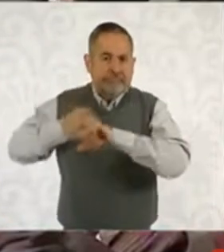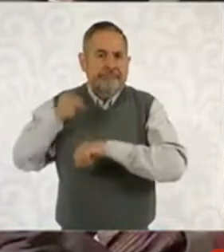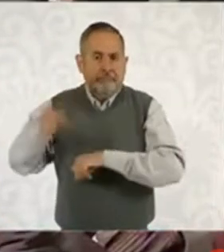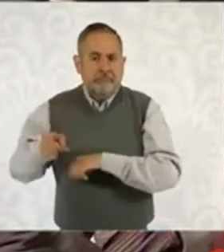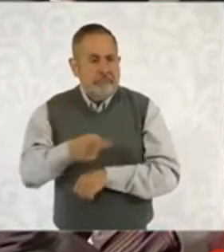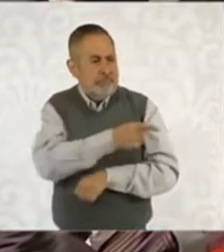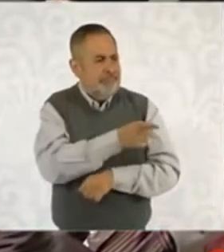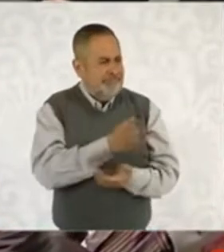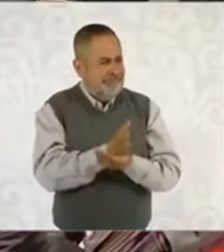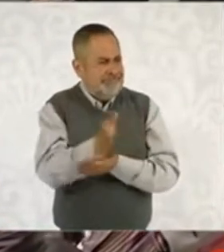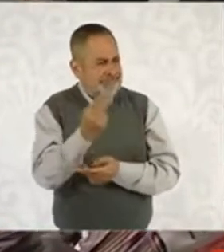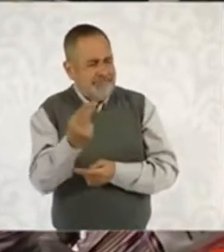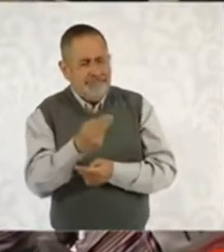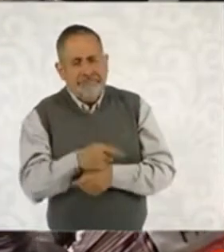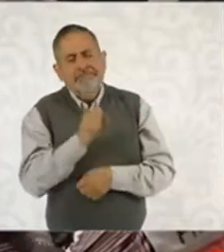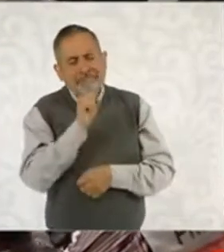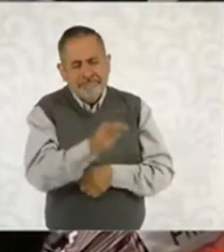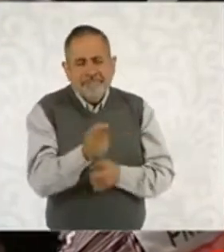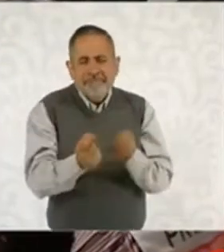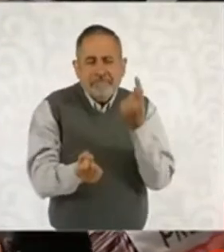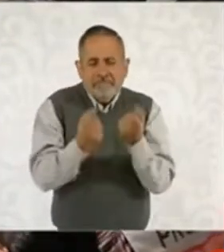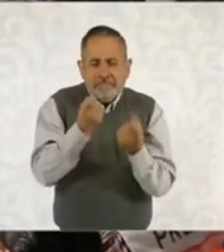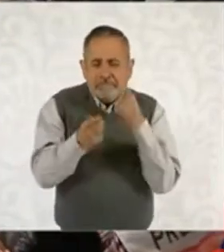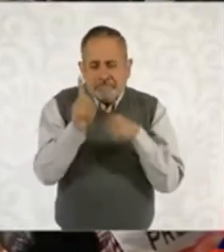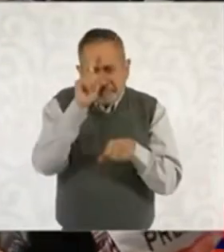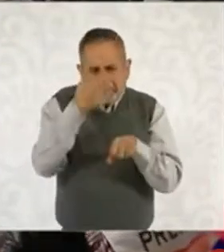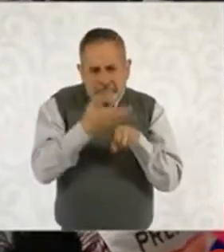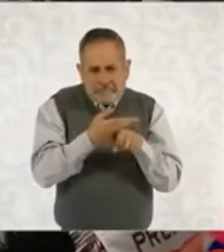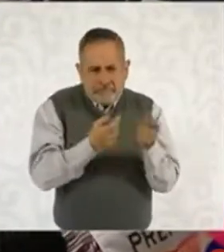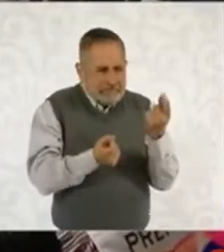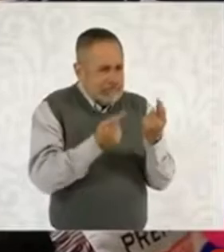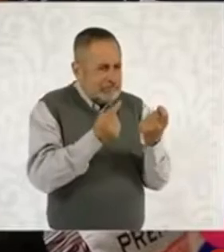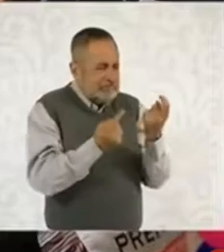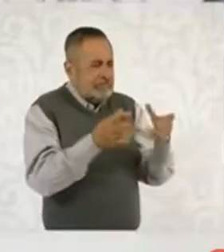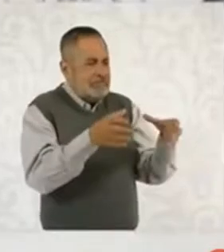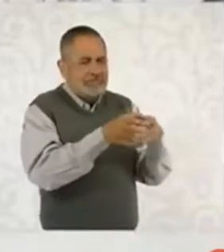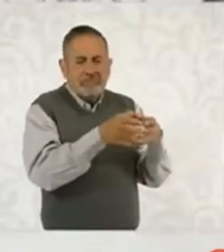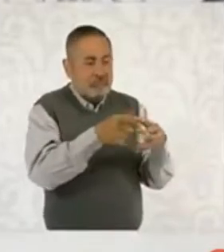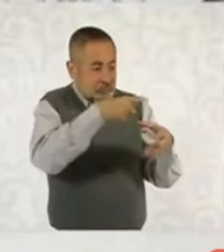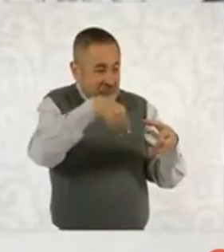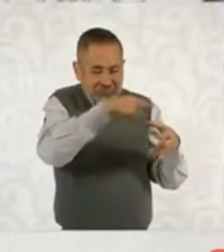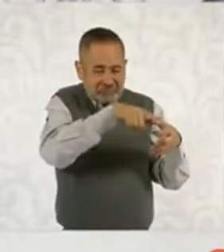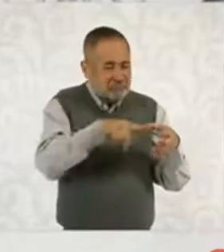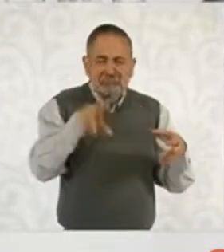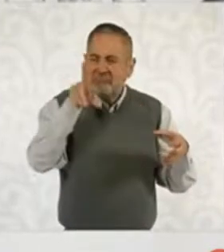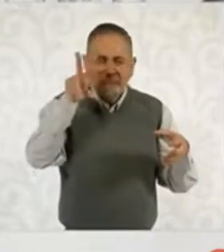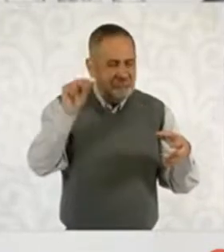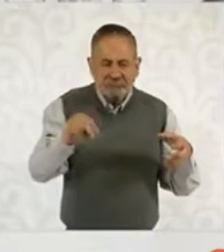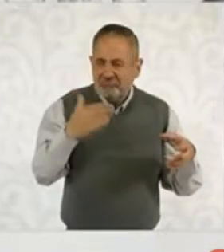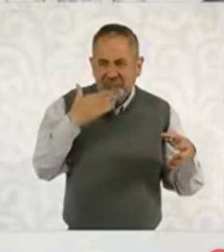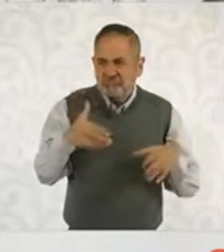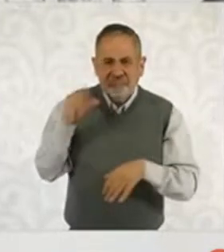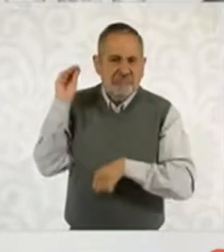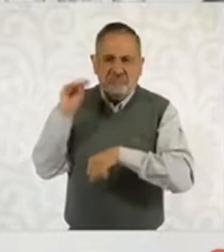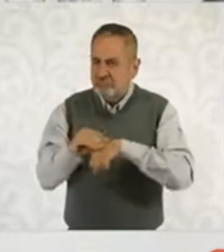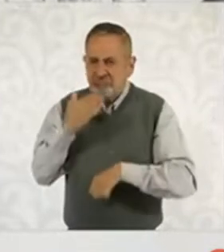Entonces sí, son un grupo de consejeros que no actúan